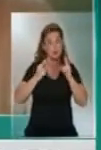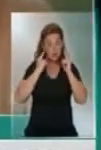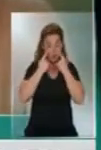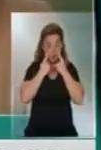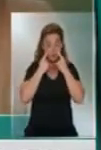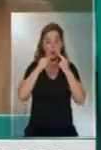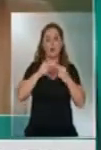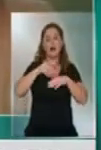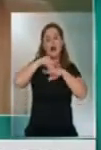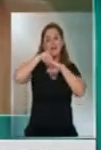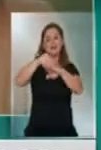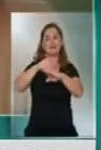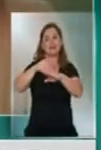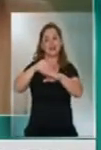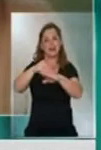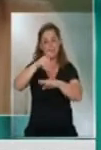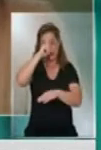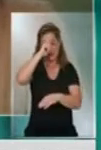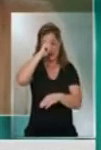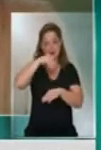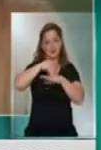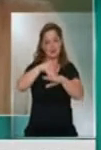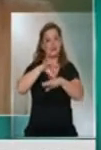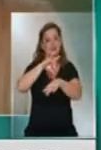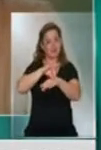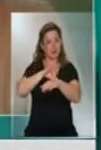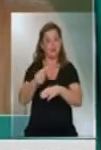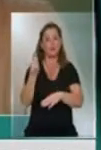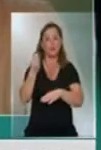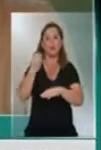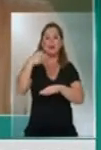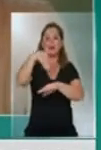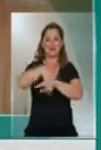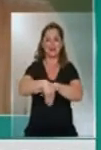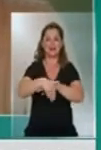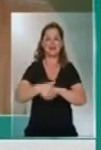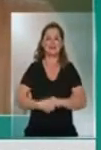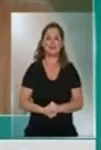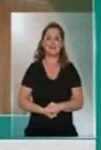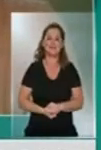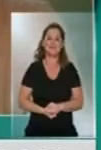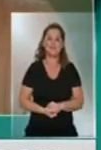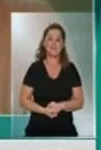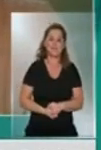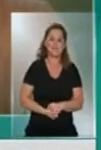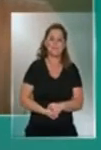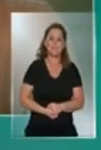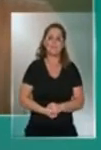gracias por conversar con nosotros. Que esté muy bien. Buenas tardes. André y Priscila, muchas gracias. Hasta luego.